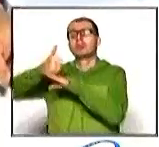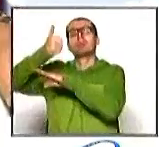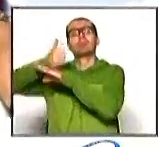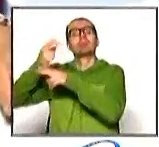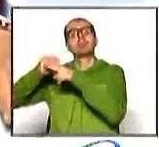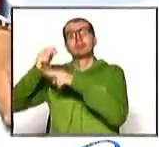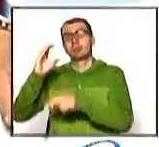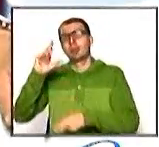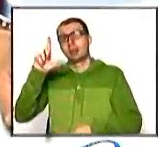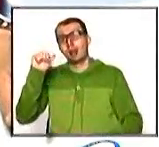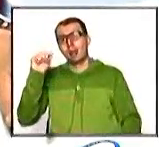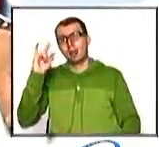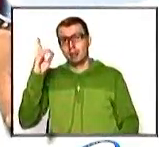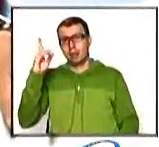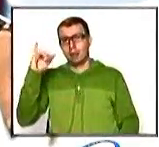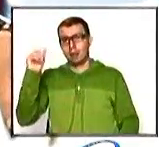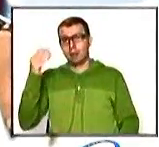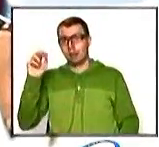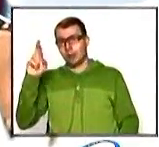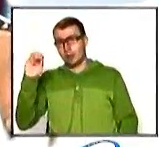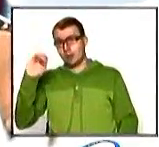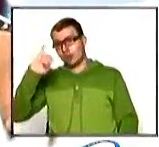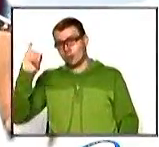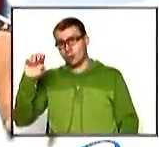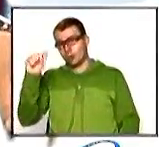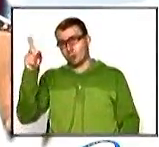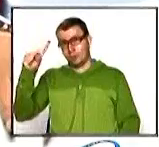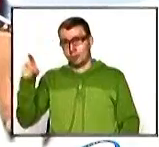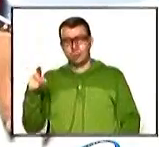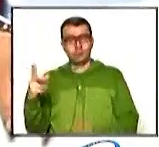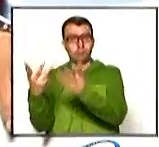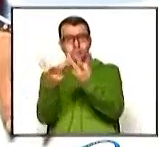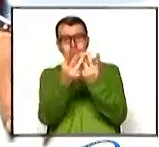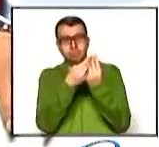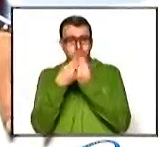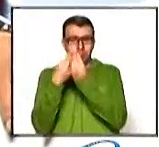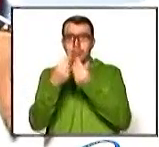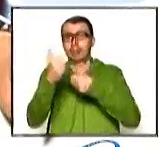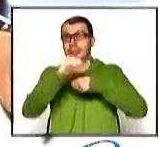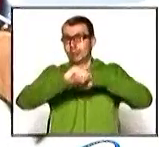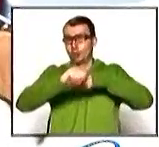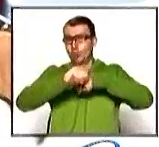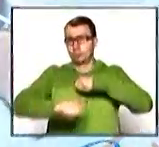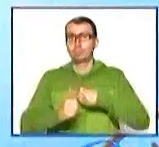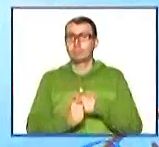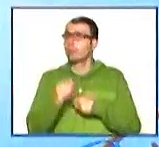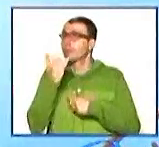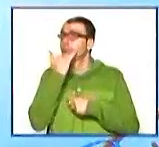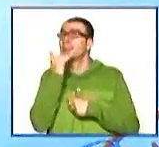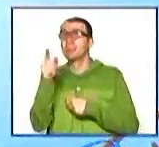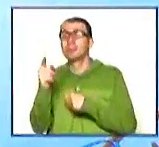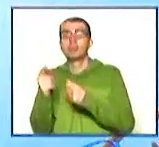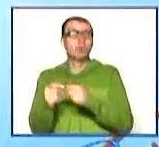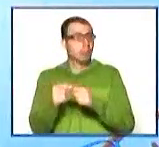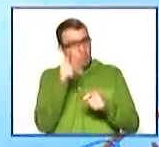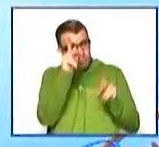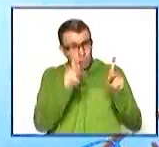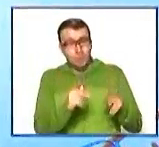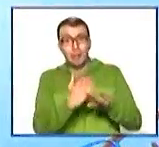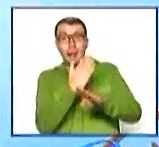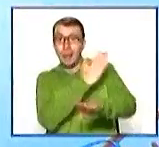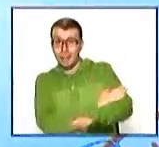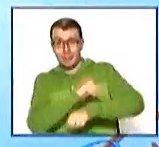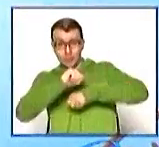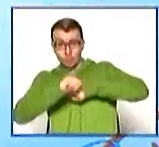Rojas, un gran grupo de cirujanos. Y entonces, ¿qué es lo que hacen ellos? Preparan el paciente para la